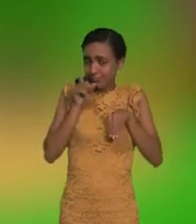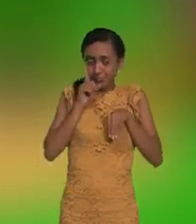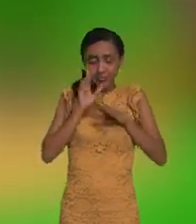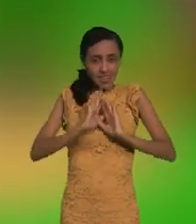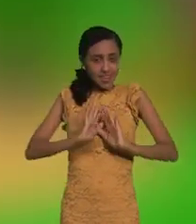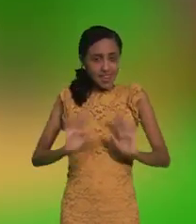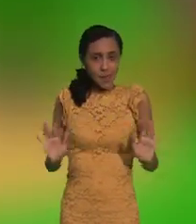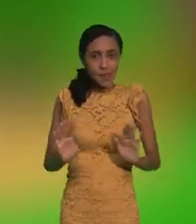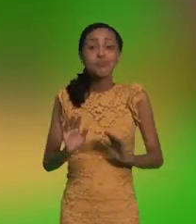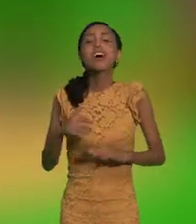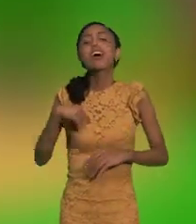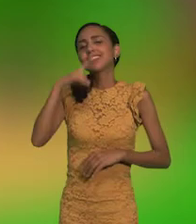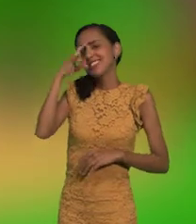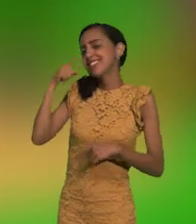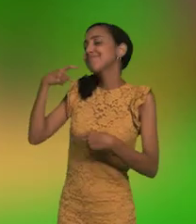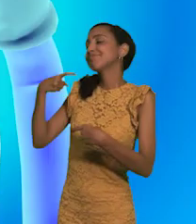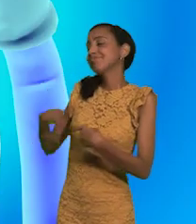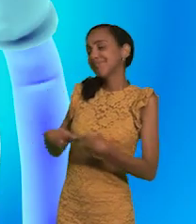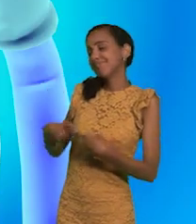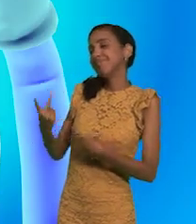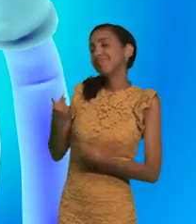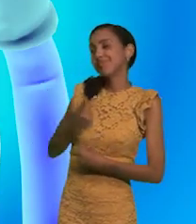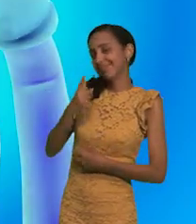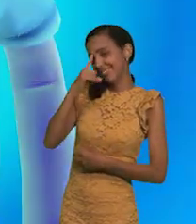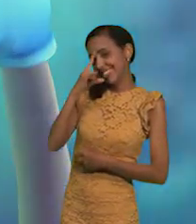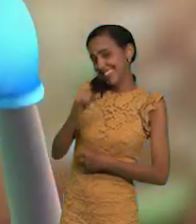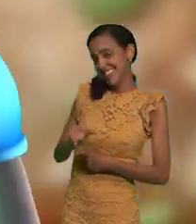Contigo me quiero casar